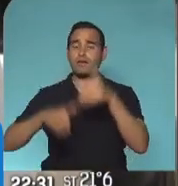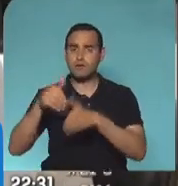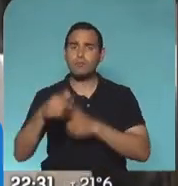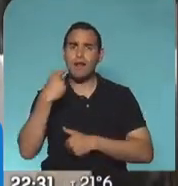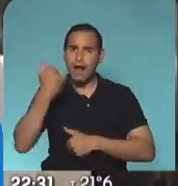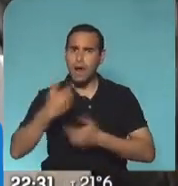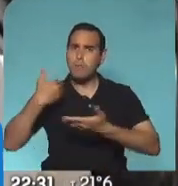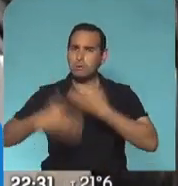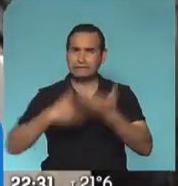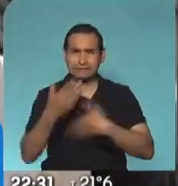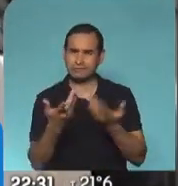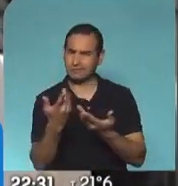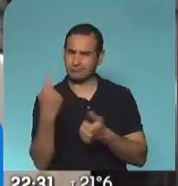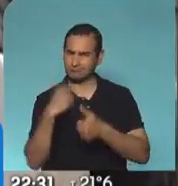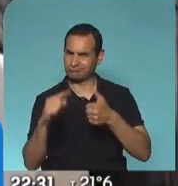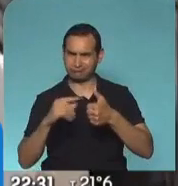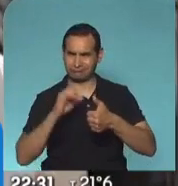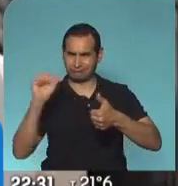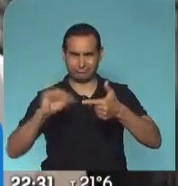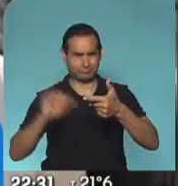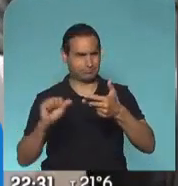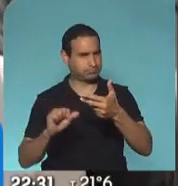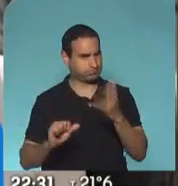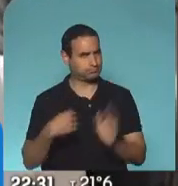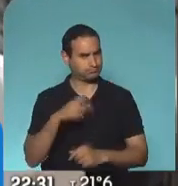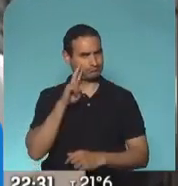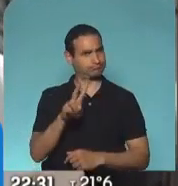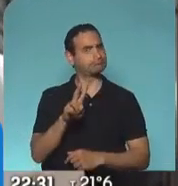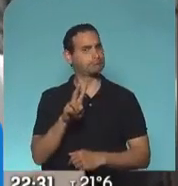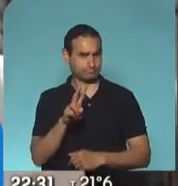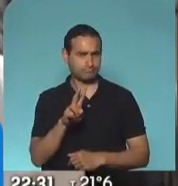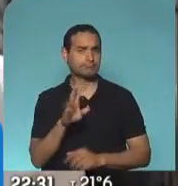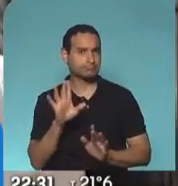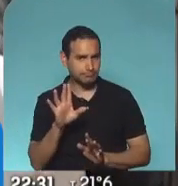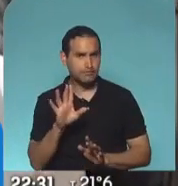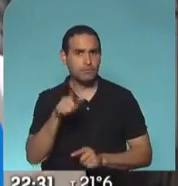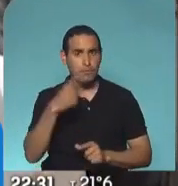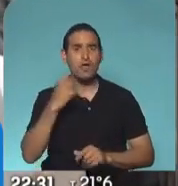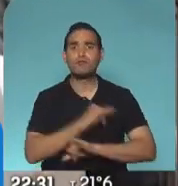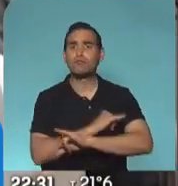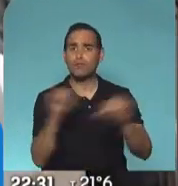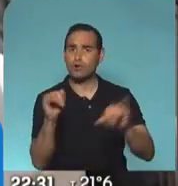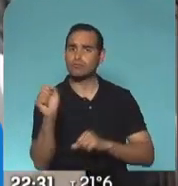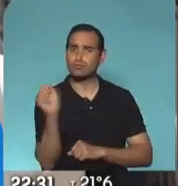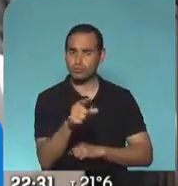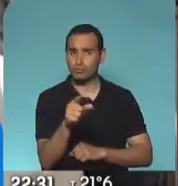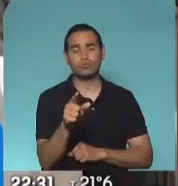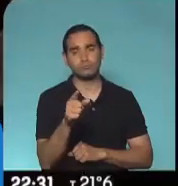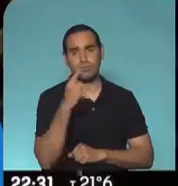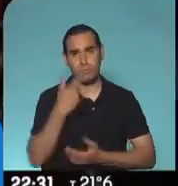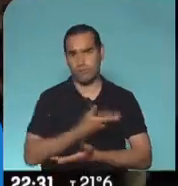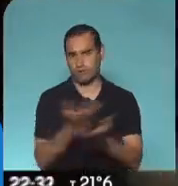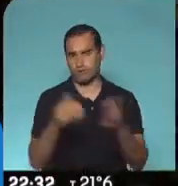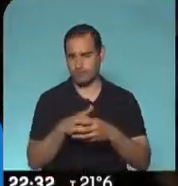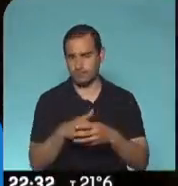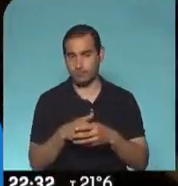proceso plagado de irregularidades, tal como lo ha visibilizado el informe de la misión de observación electoral de la OEA.